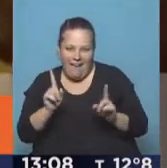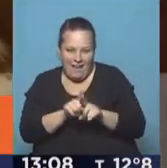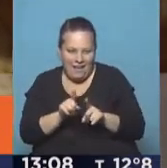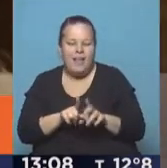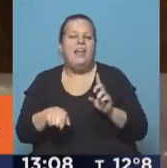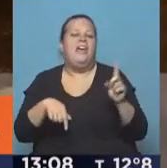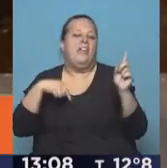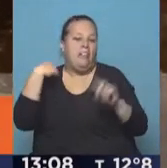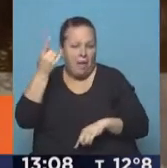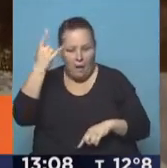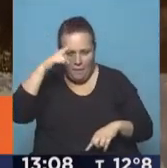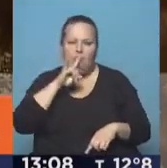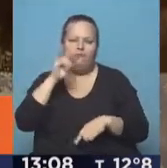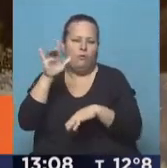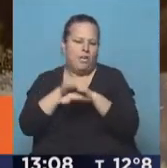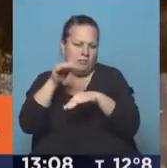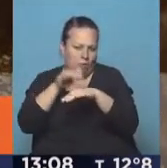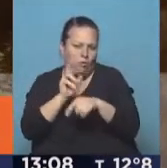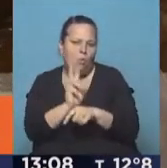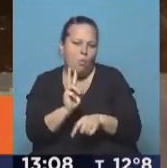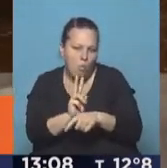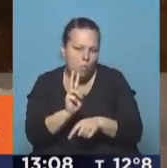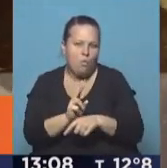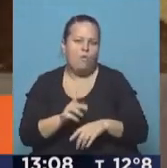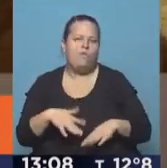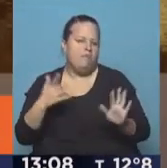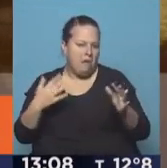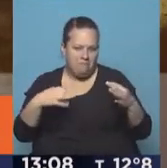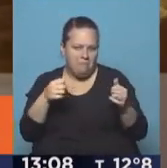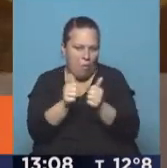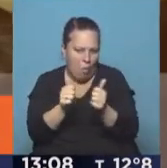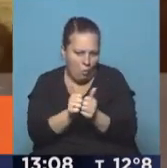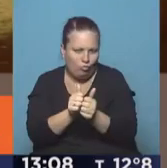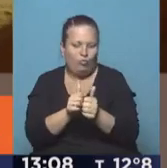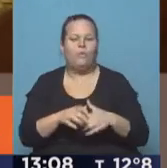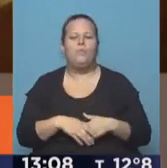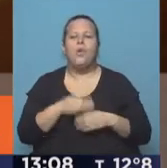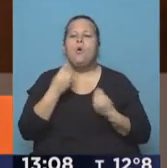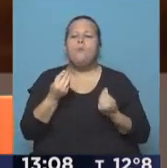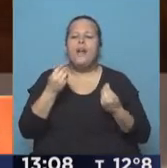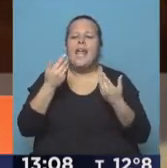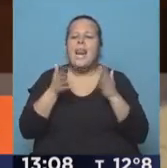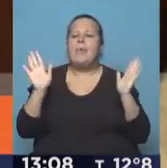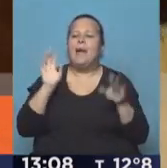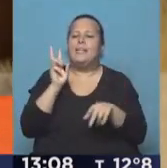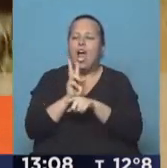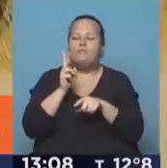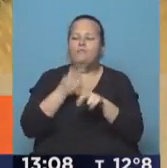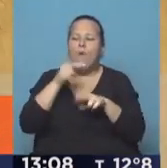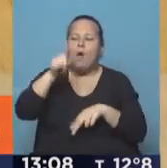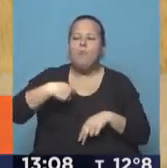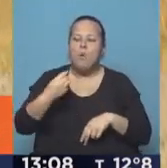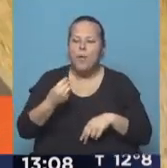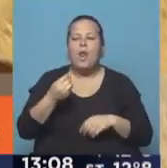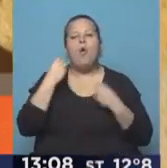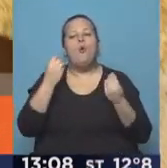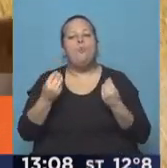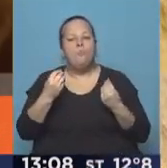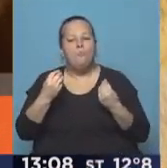y después la vaca se encarga de cuidarla estando con ella, ¿no? ¿Por qué se llama Libertad? Y bueno, se llama Libertad por